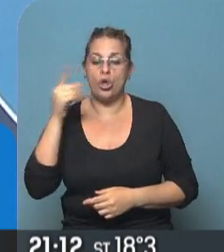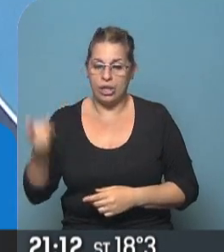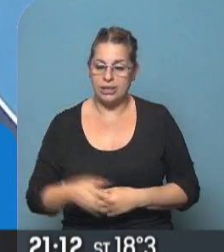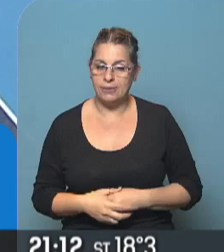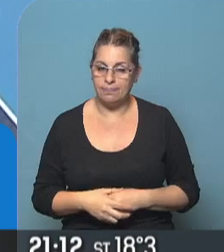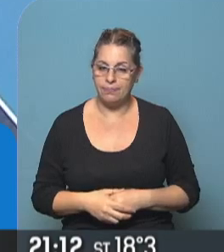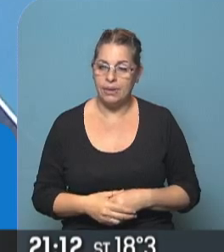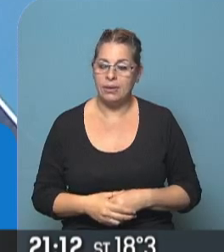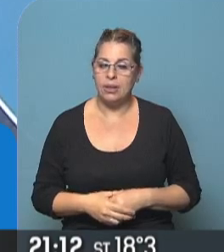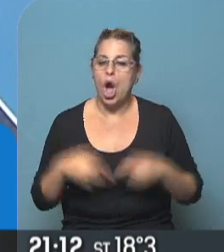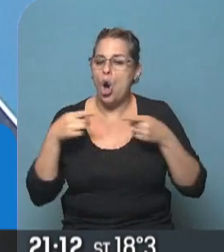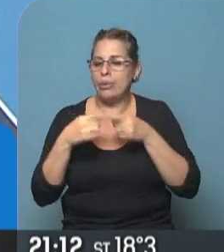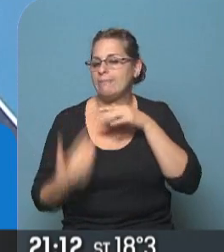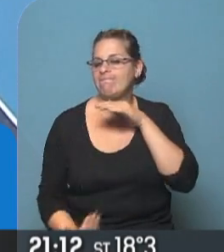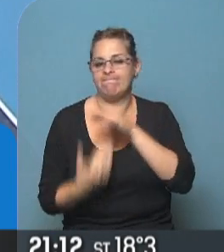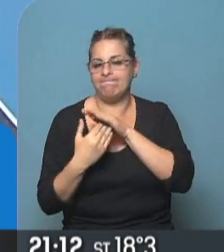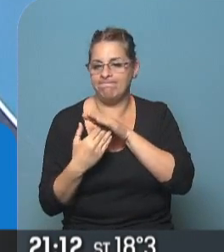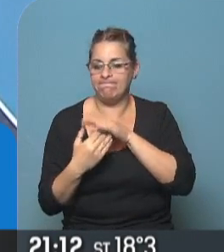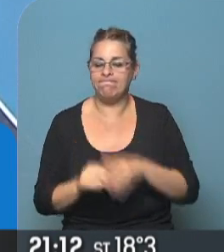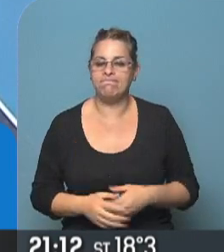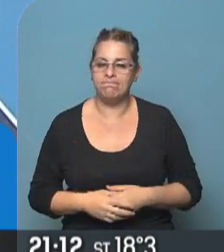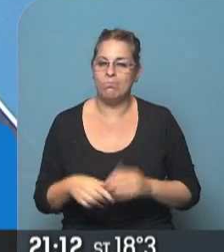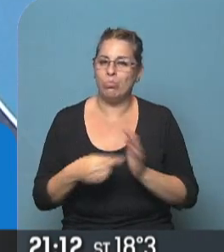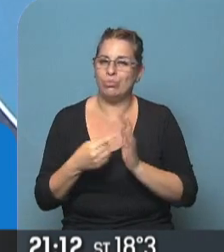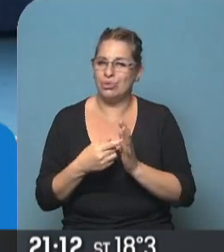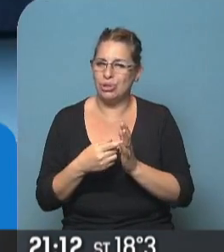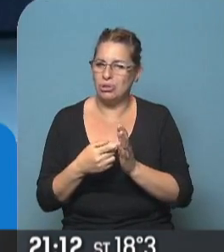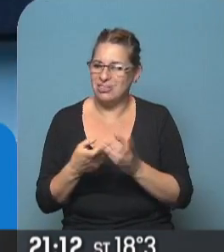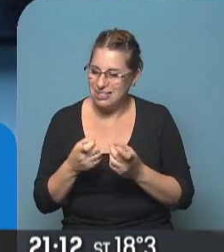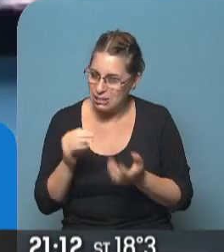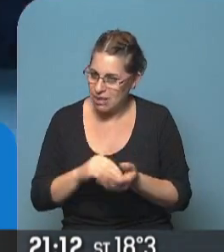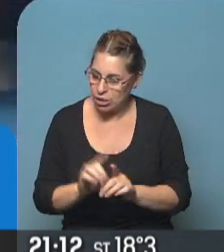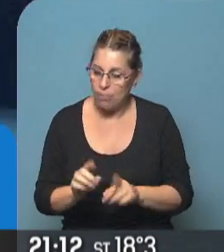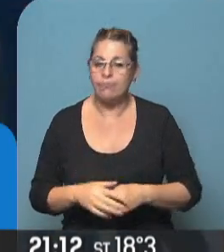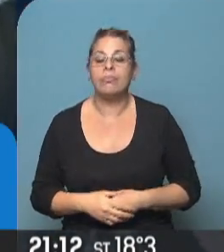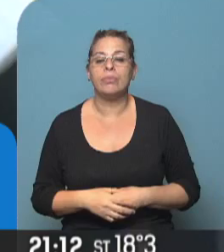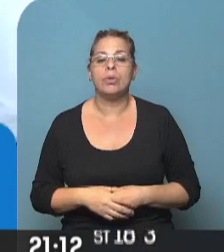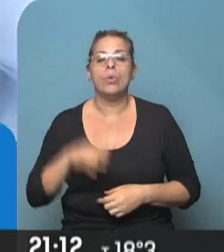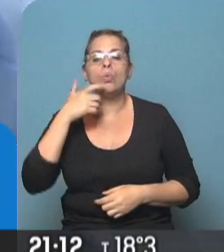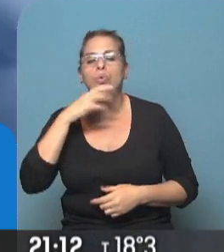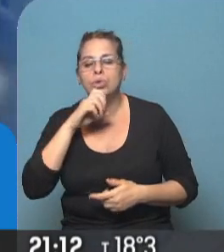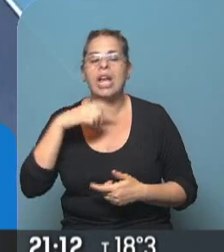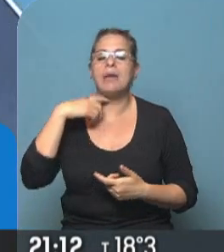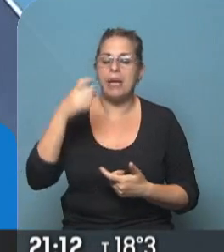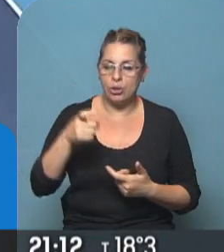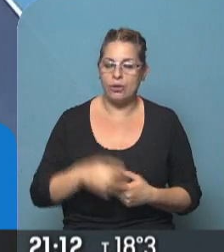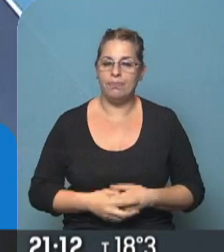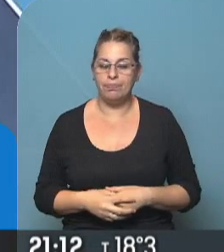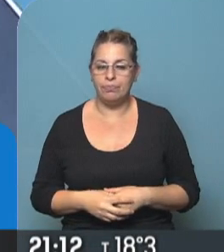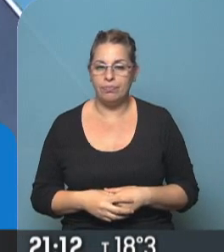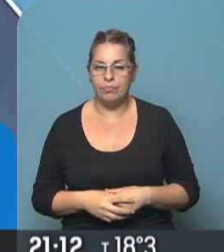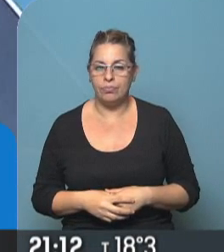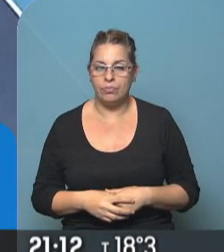con ese principal objetivo que nos sume tantos puntos, Pablo Carreño Busta, el español, y